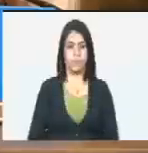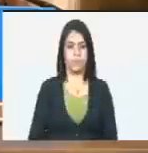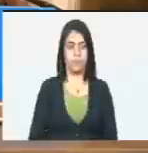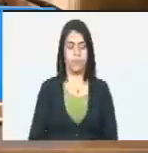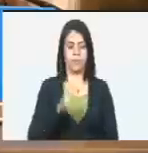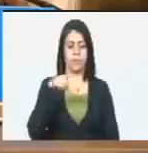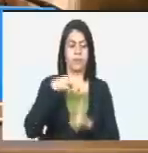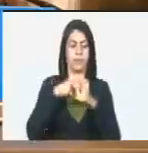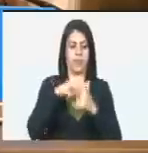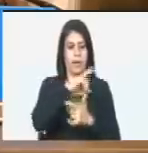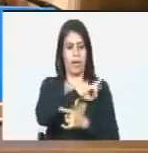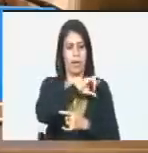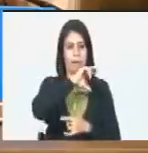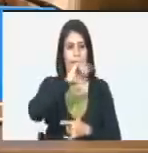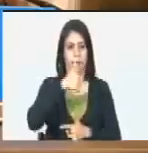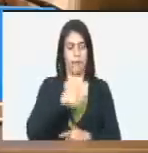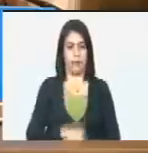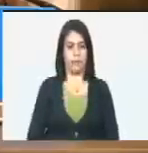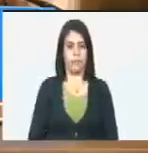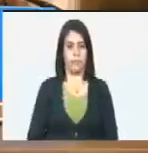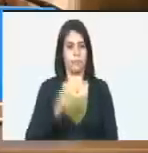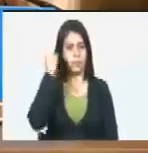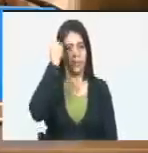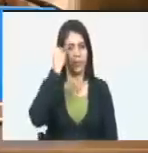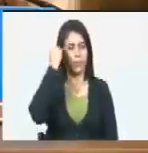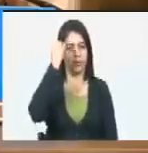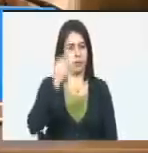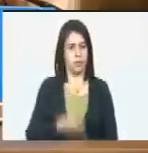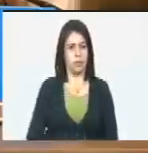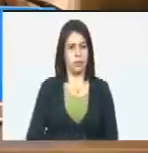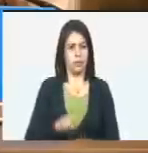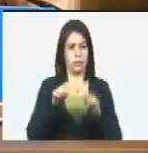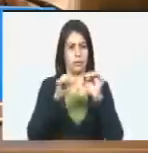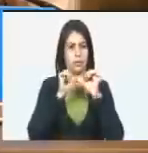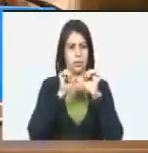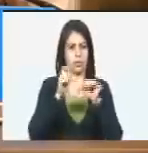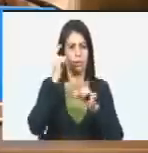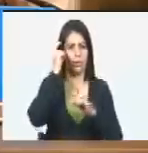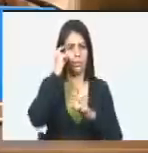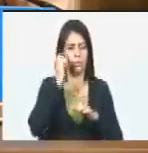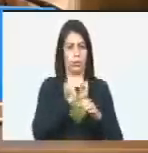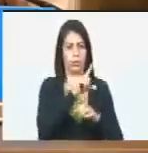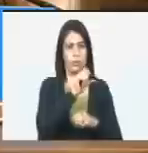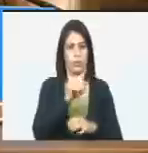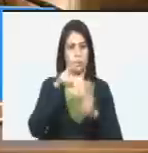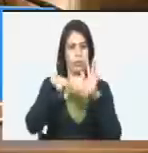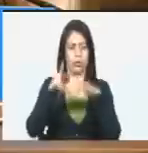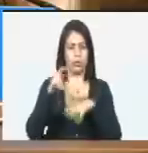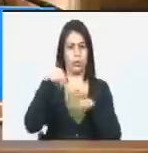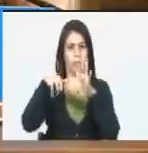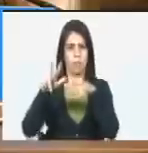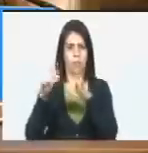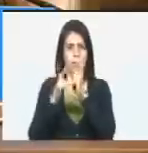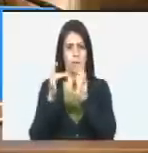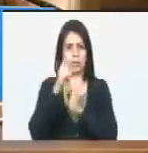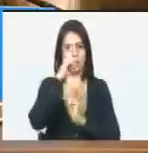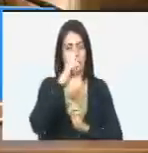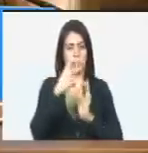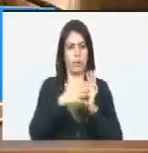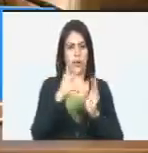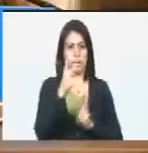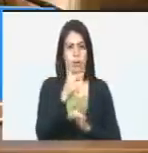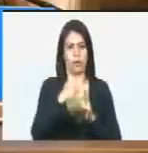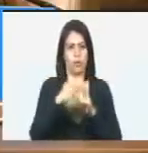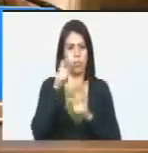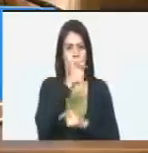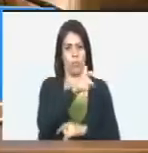comandante eterno. Considerando que durante los días 11, 12 y 13 de abril de 2002, el pueblo